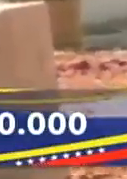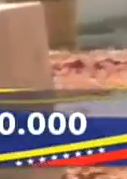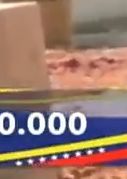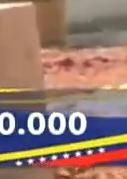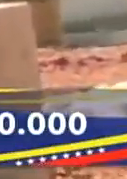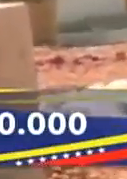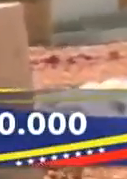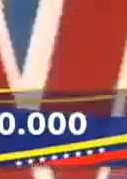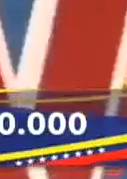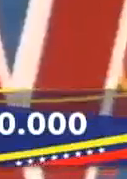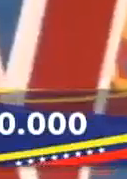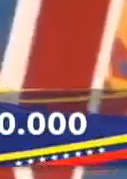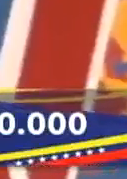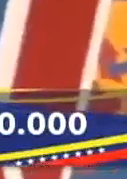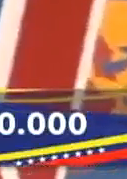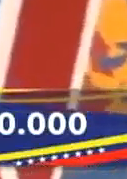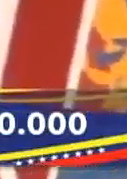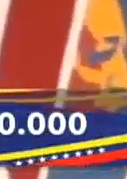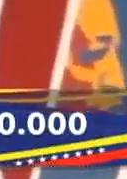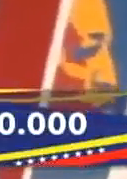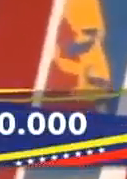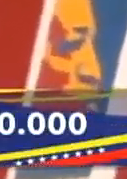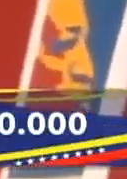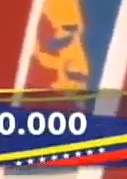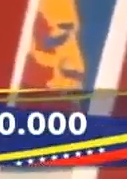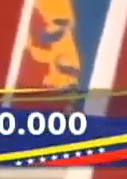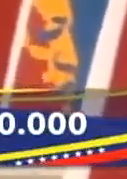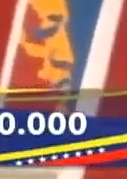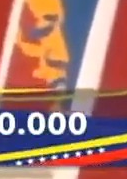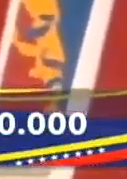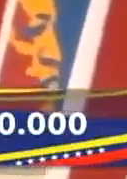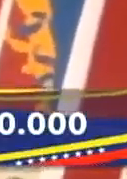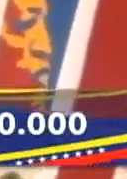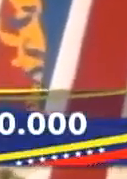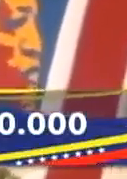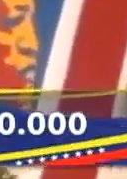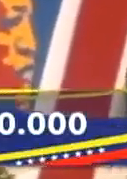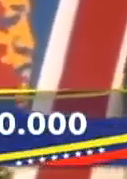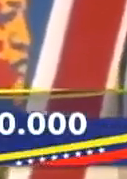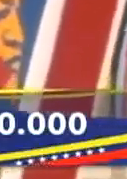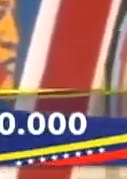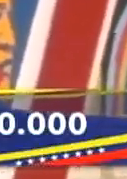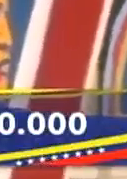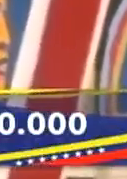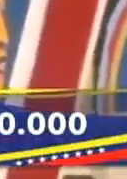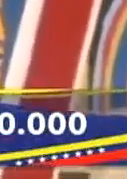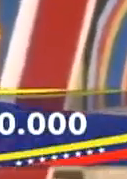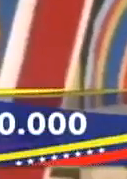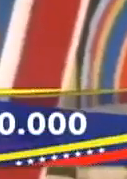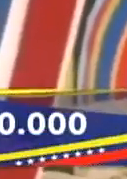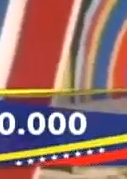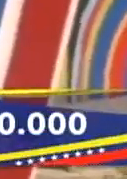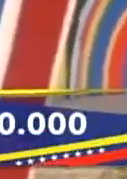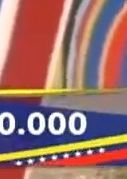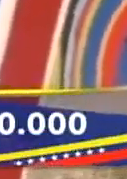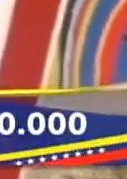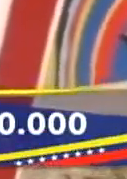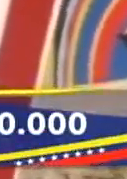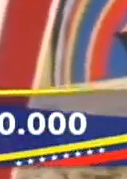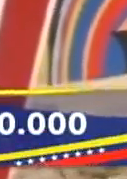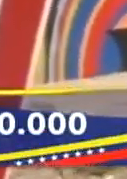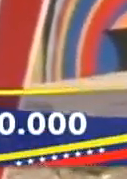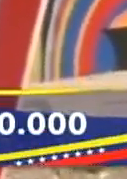Las mujeres son las que manda, por eso dejo la llave en quien manda, en las mujeres. Aquí tenemos a Yurima Pérez,